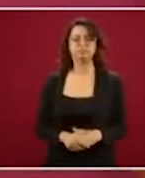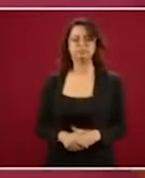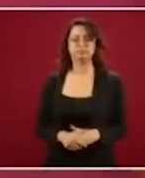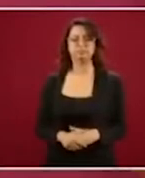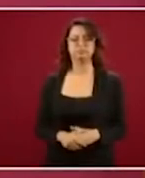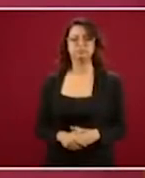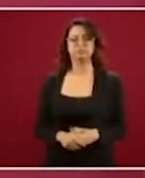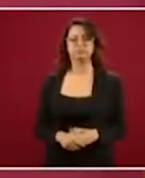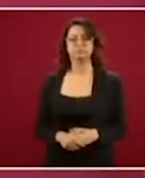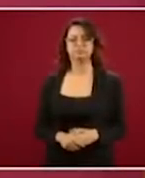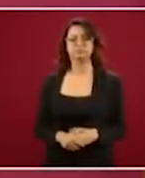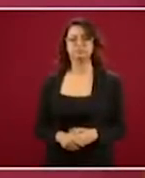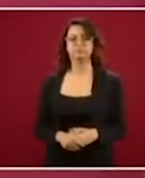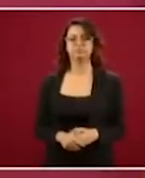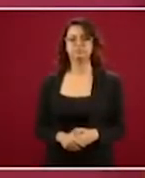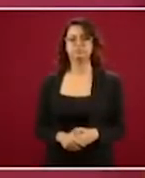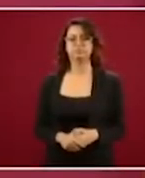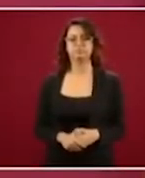En el caso de